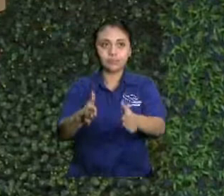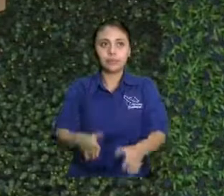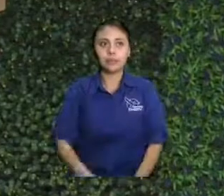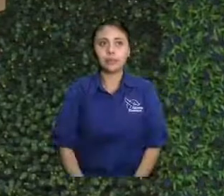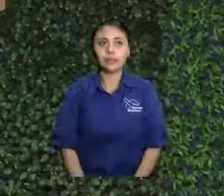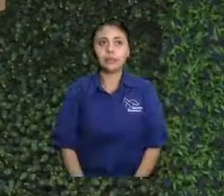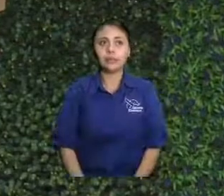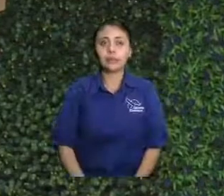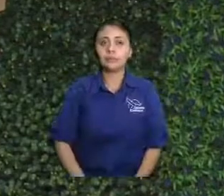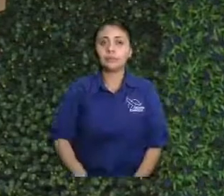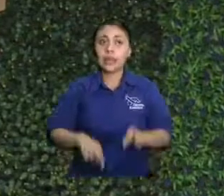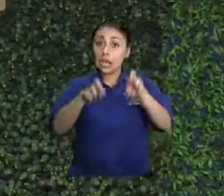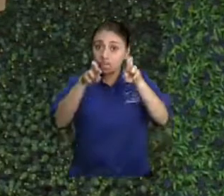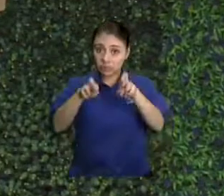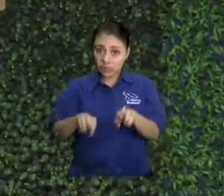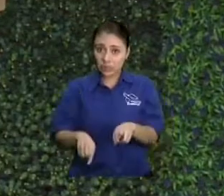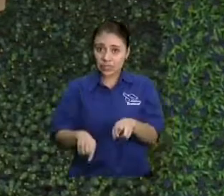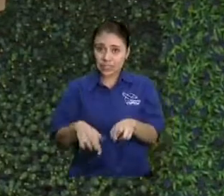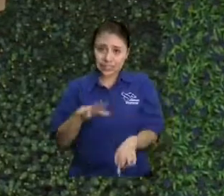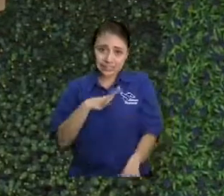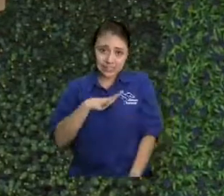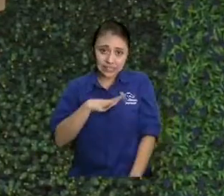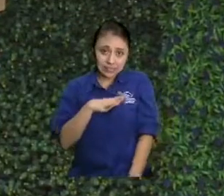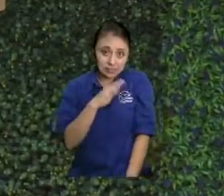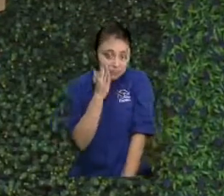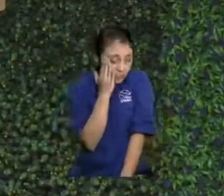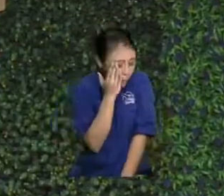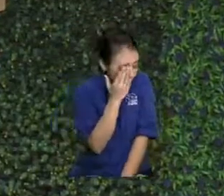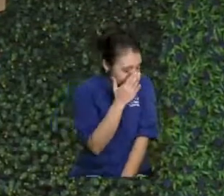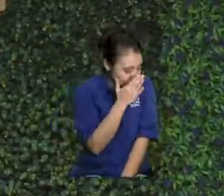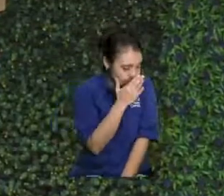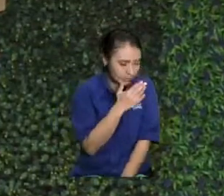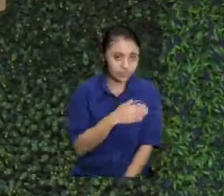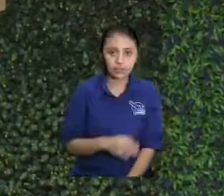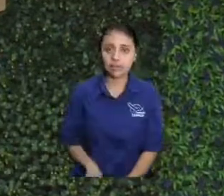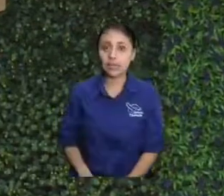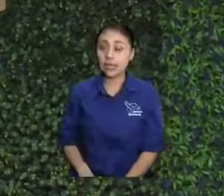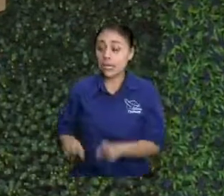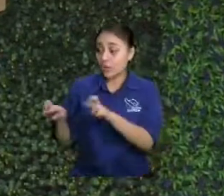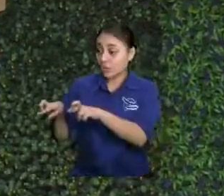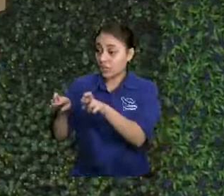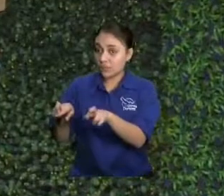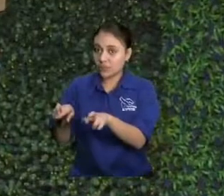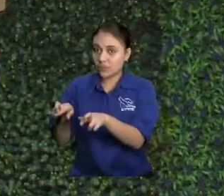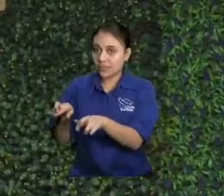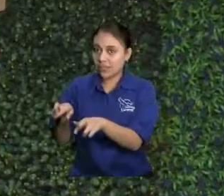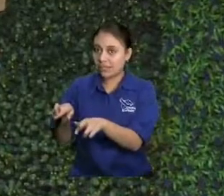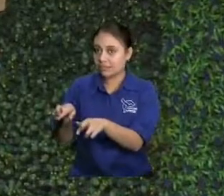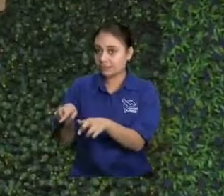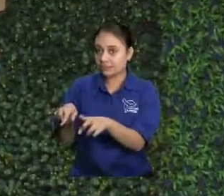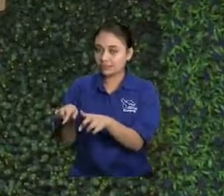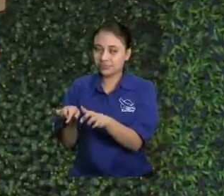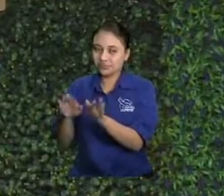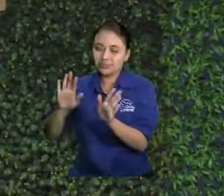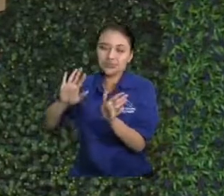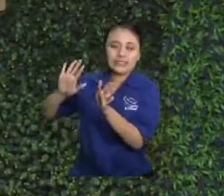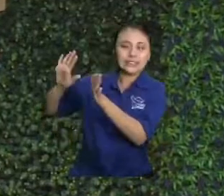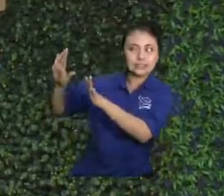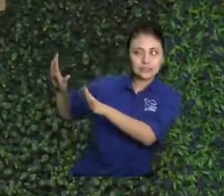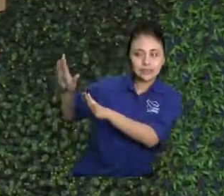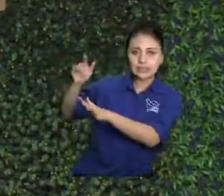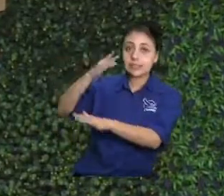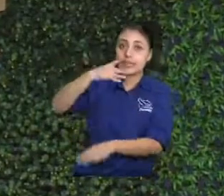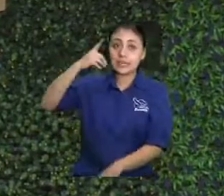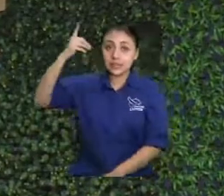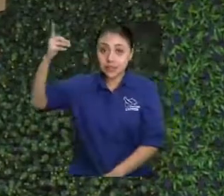acomplejados, los valles que se suban y los torcidos que se enderecen. Pero ¿cómo nos vamos a enderezar nosotros mismos,